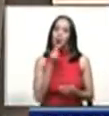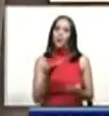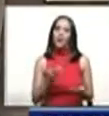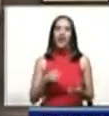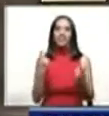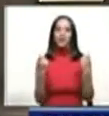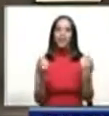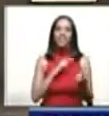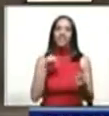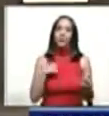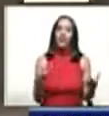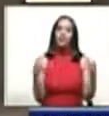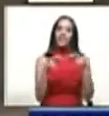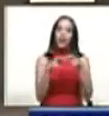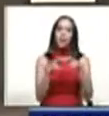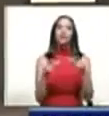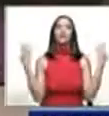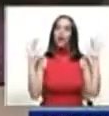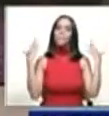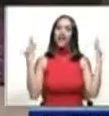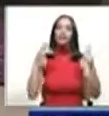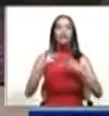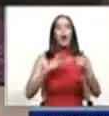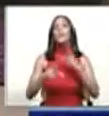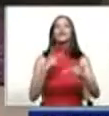nuestro equipo y también un aplauso a los productores el día de hoy.